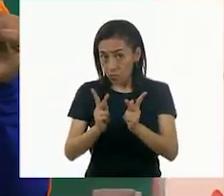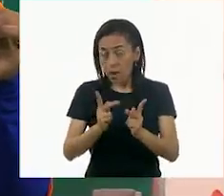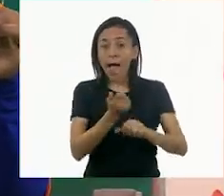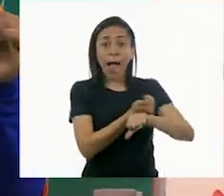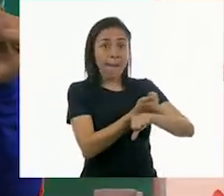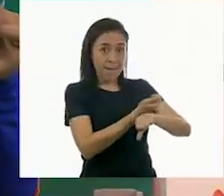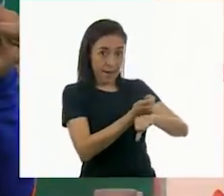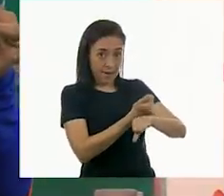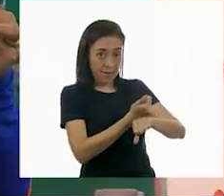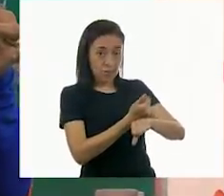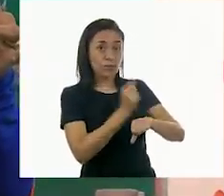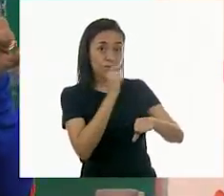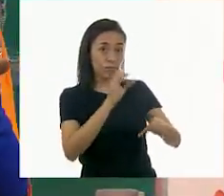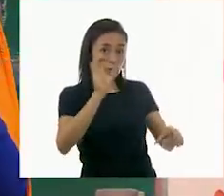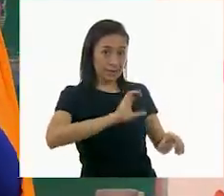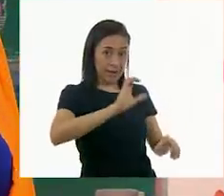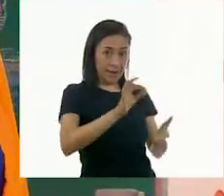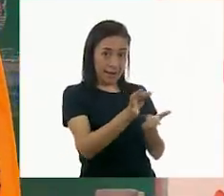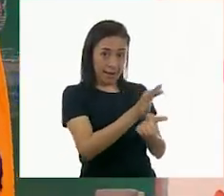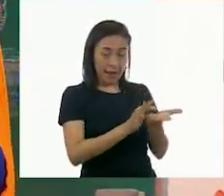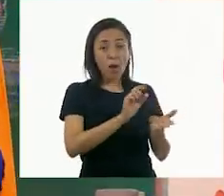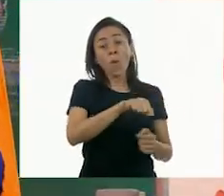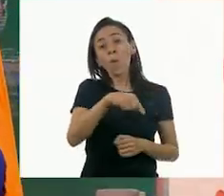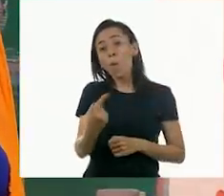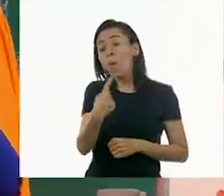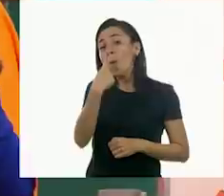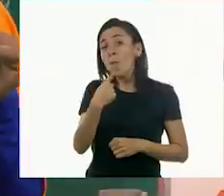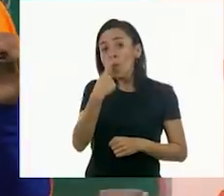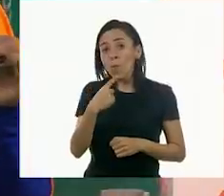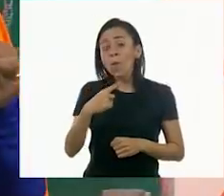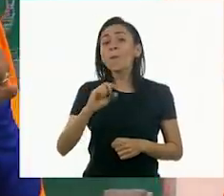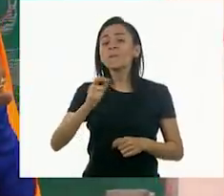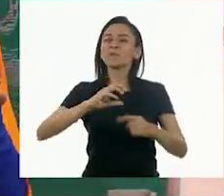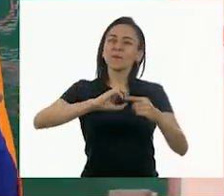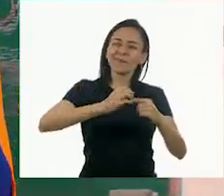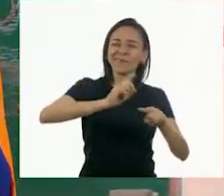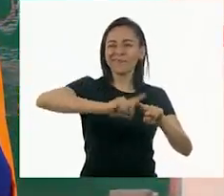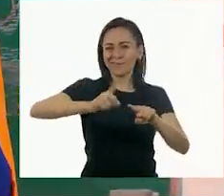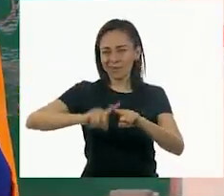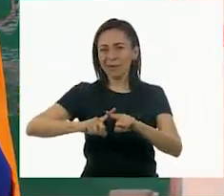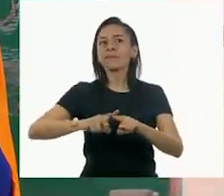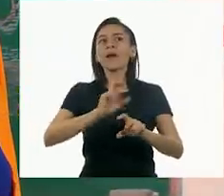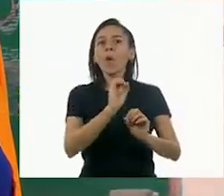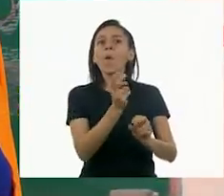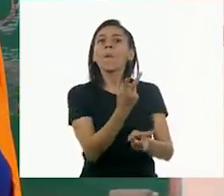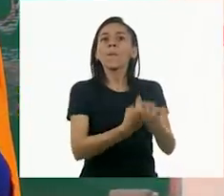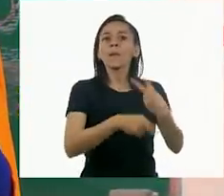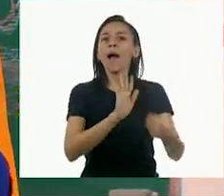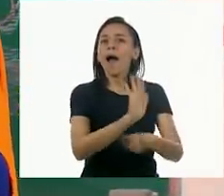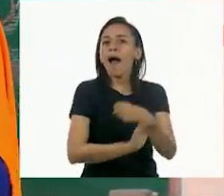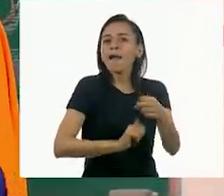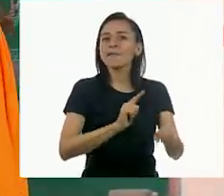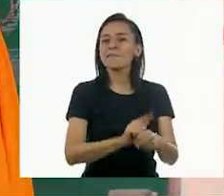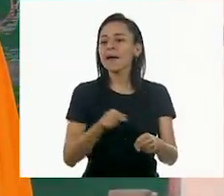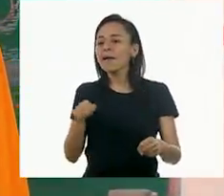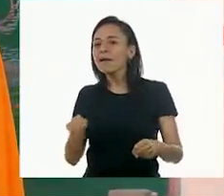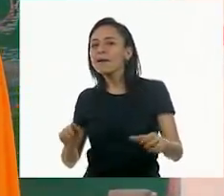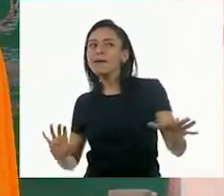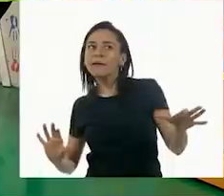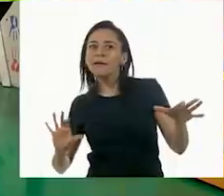los grupos de alimentos de leguminosas y origen animal? Yo sé que lo